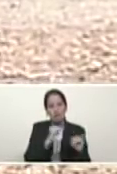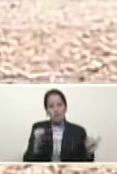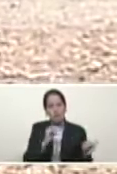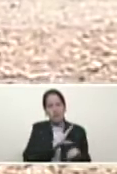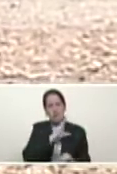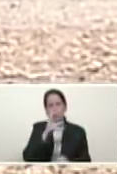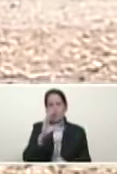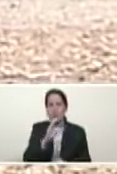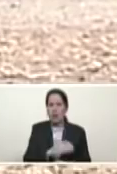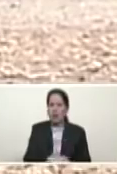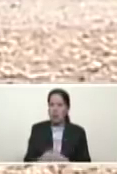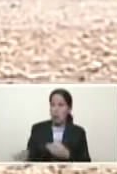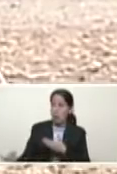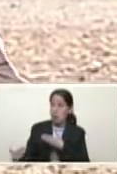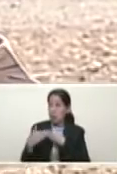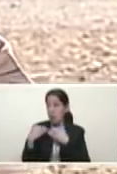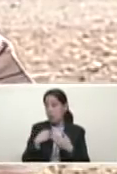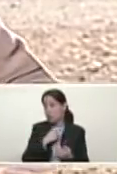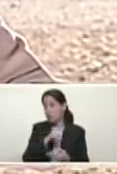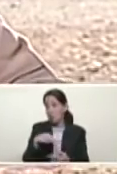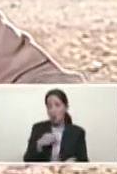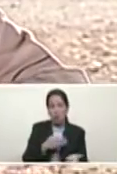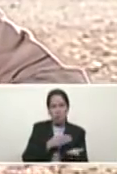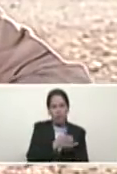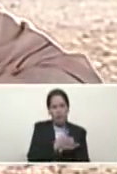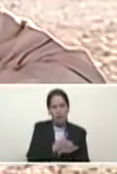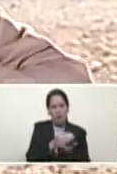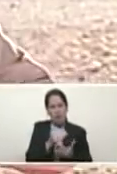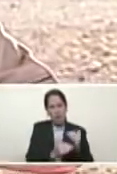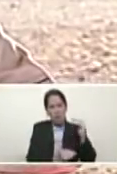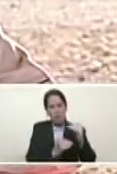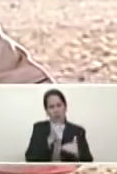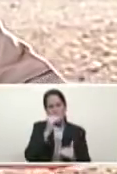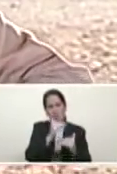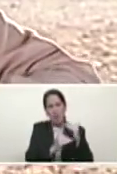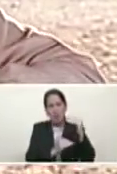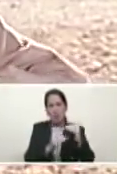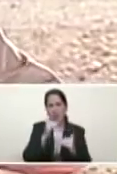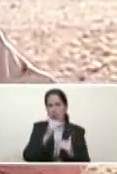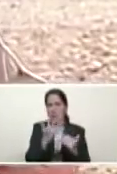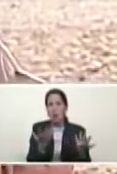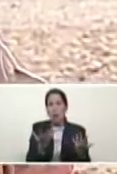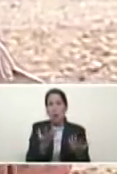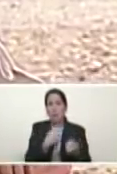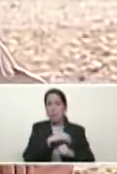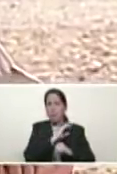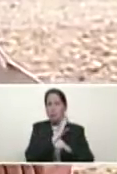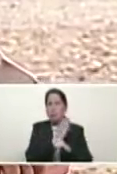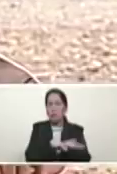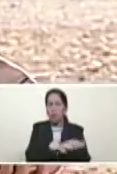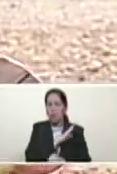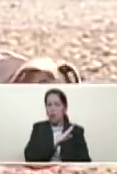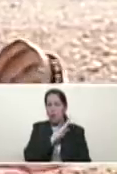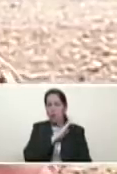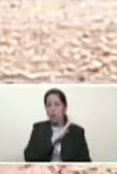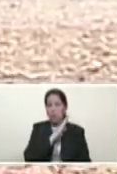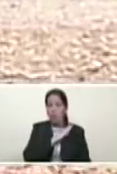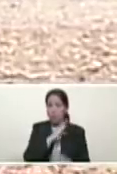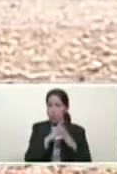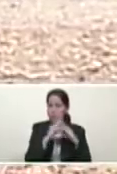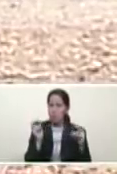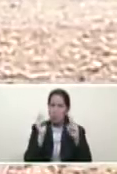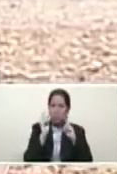agresión nos señala el camino para que Venezuela lo haga motus propia, con fuerza propia, en todos los campos. Ya hemos